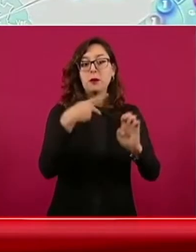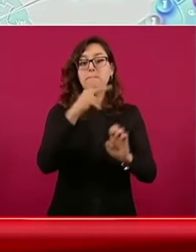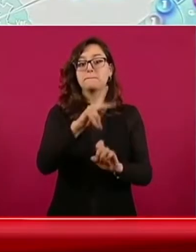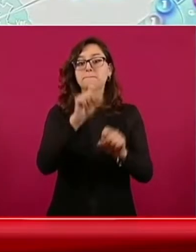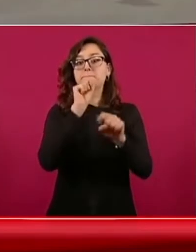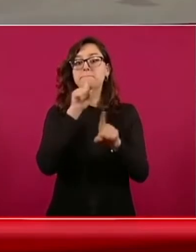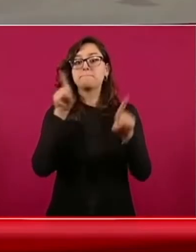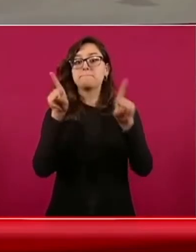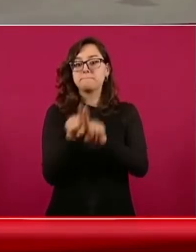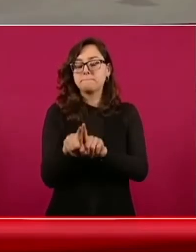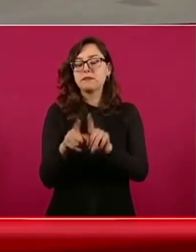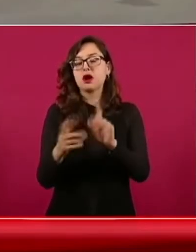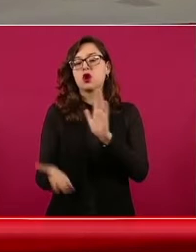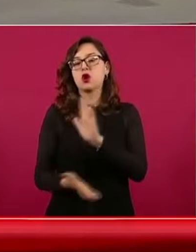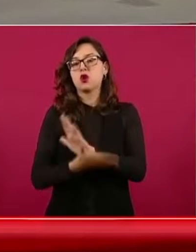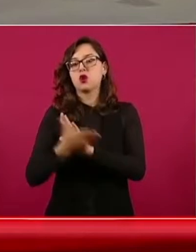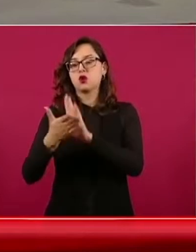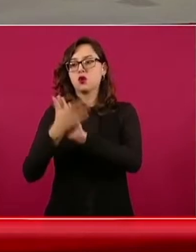familias.